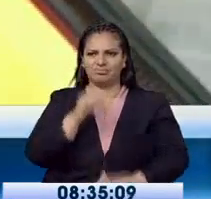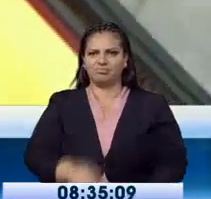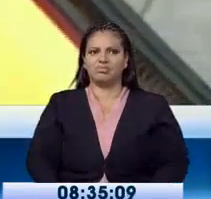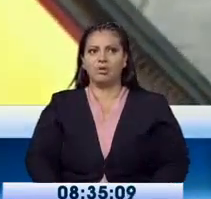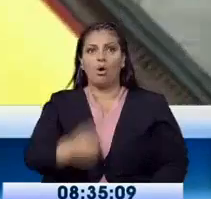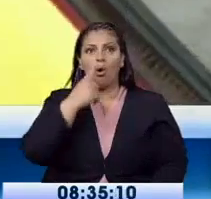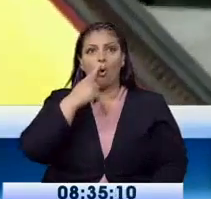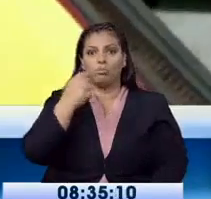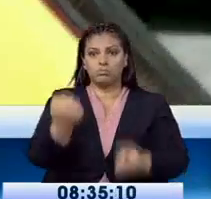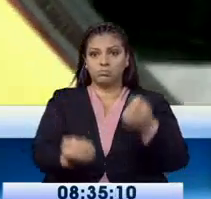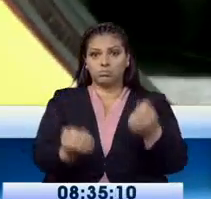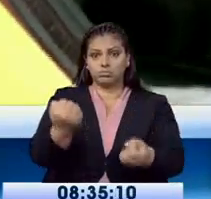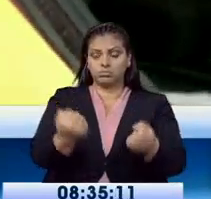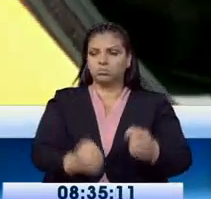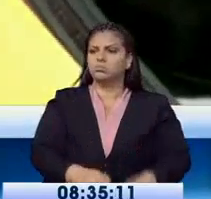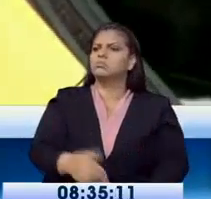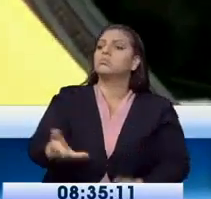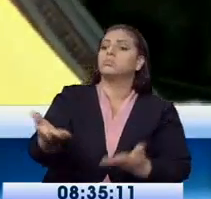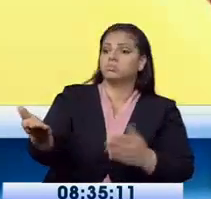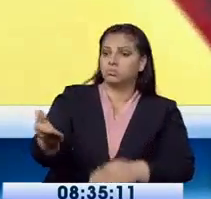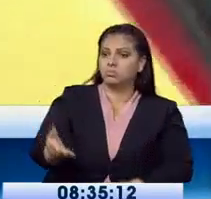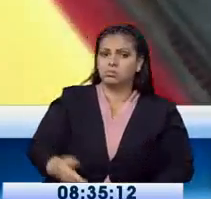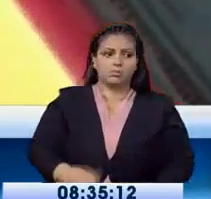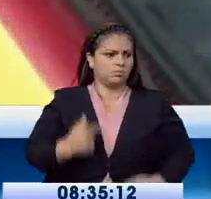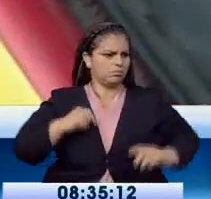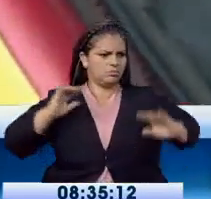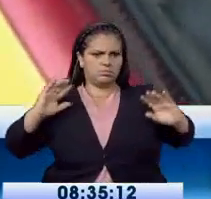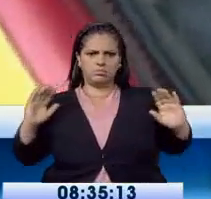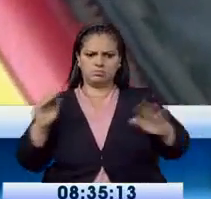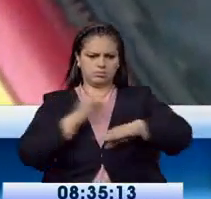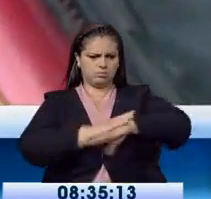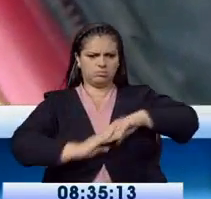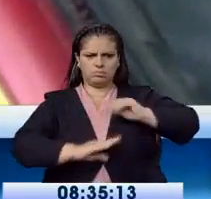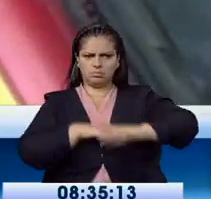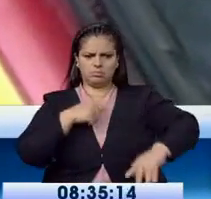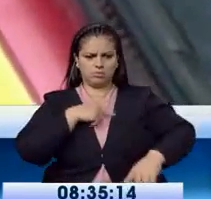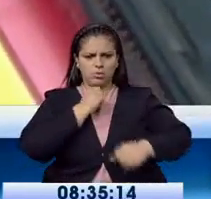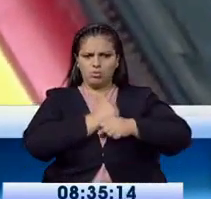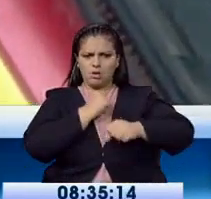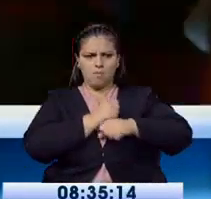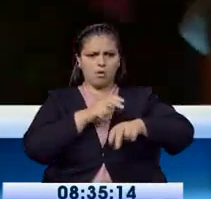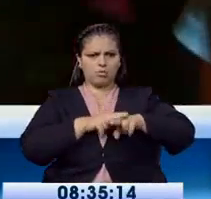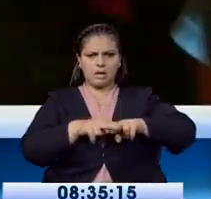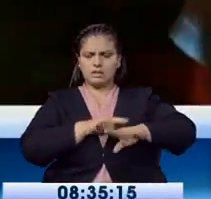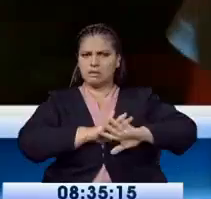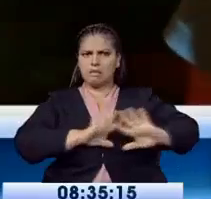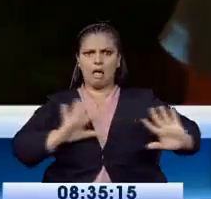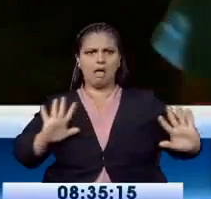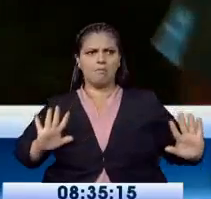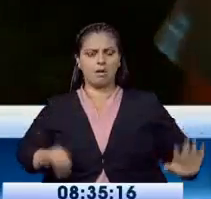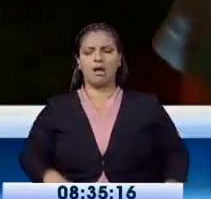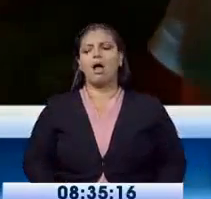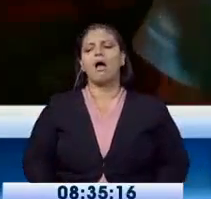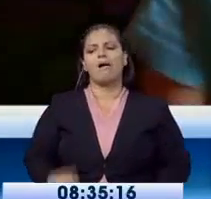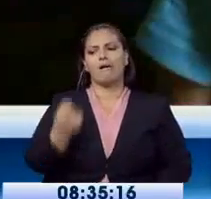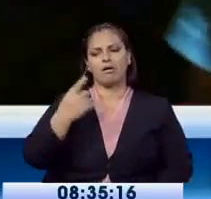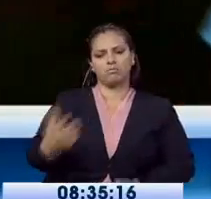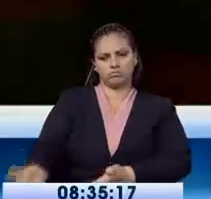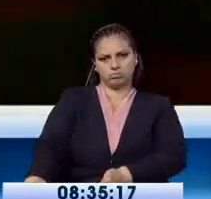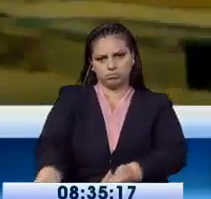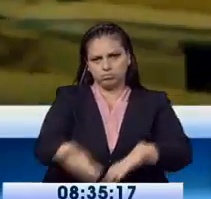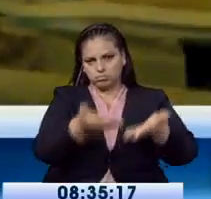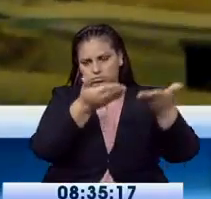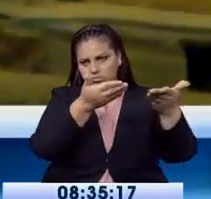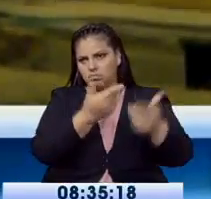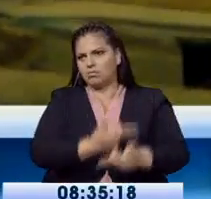movilizó la droga rindió su versión y posteriormente fue liberado. El señor solo estaba realizando una carrera, no es lo único que les puedo indicar. ¿No?